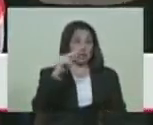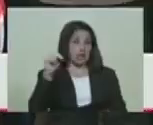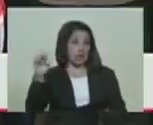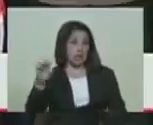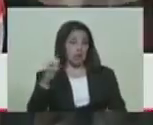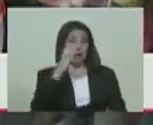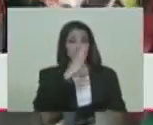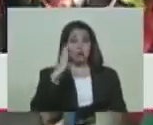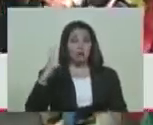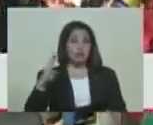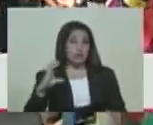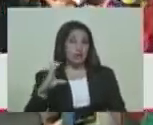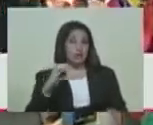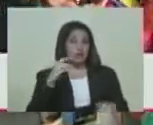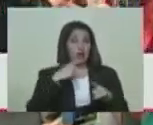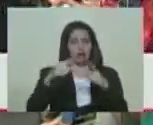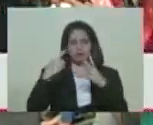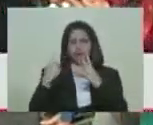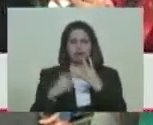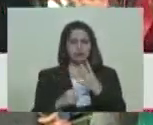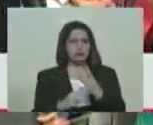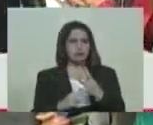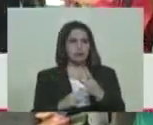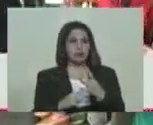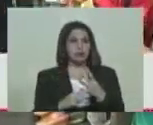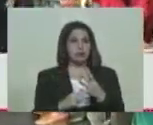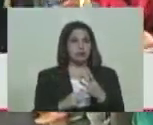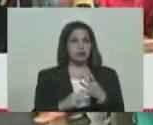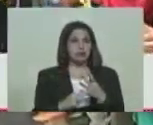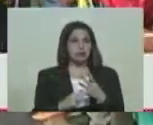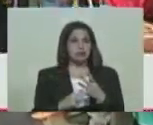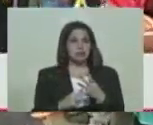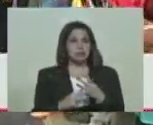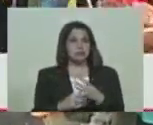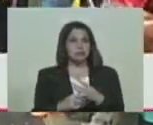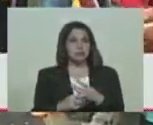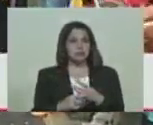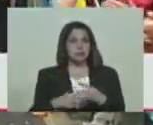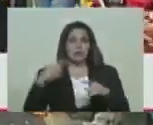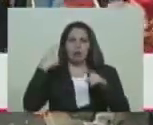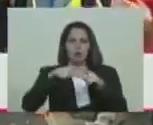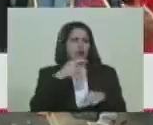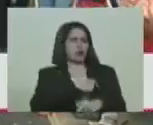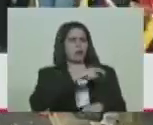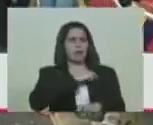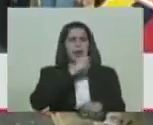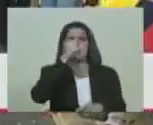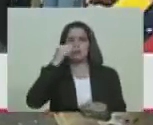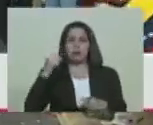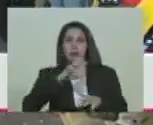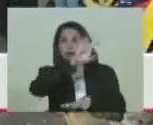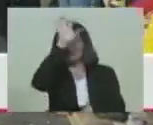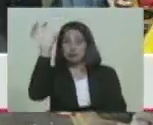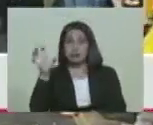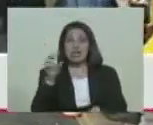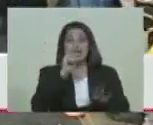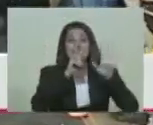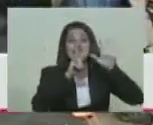la BBC, de Fox News, de Antena 3 en España, anoten bien,